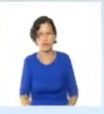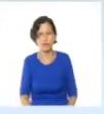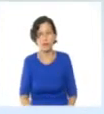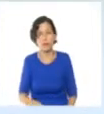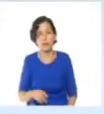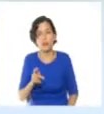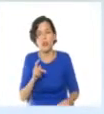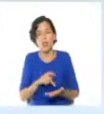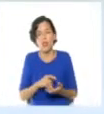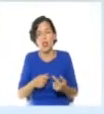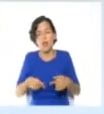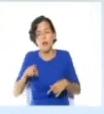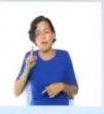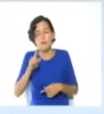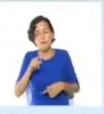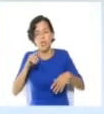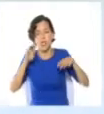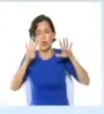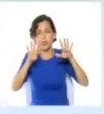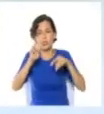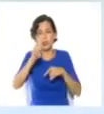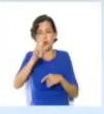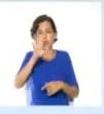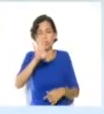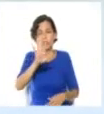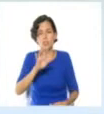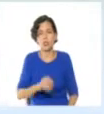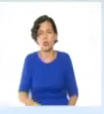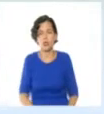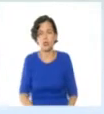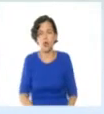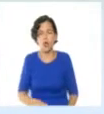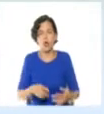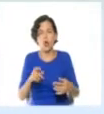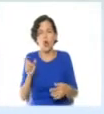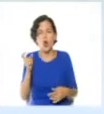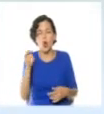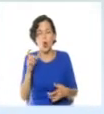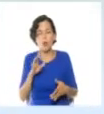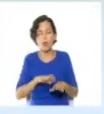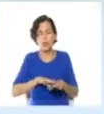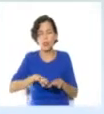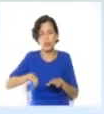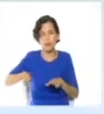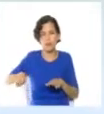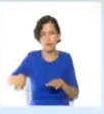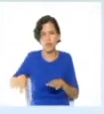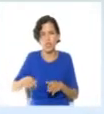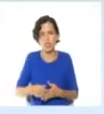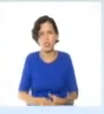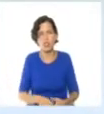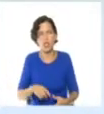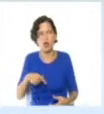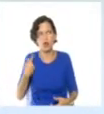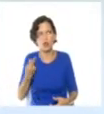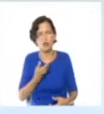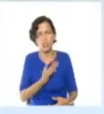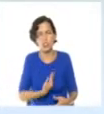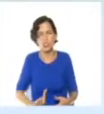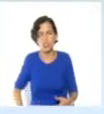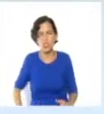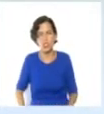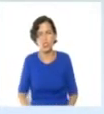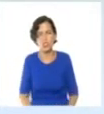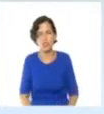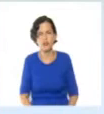de 1925, nuevamente el presidente Juan Vicente Gómez desplaza la figura de Márquez Bustillo y asume